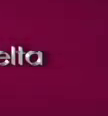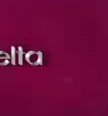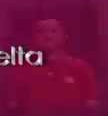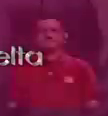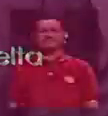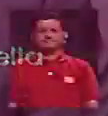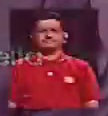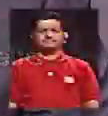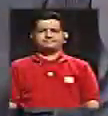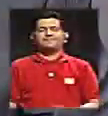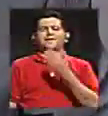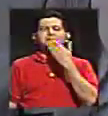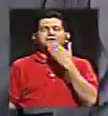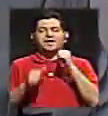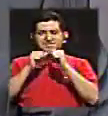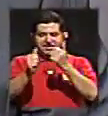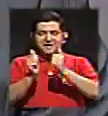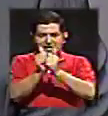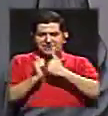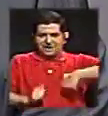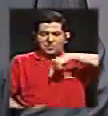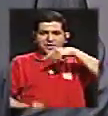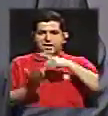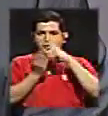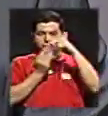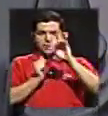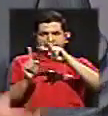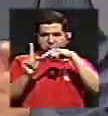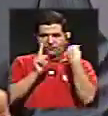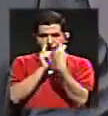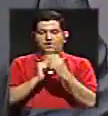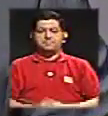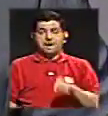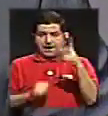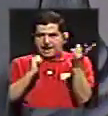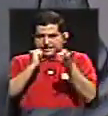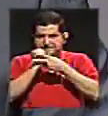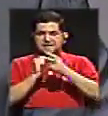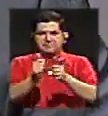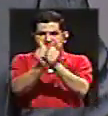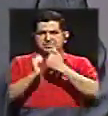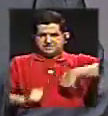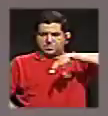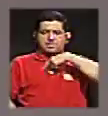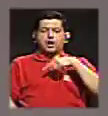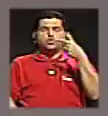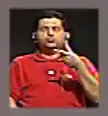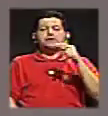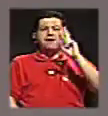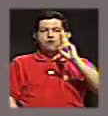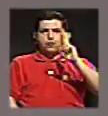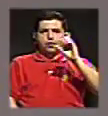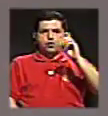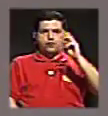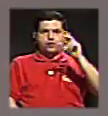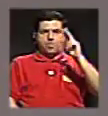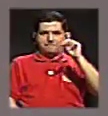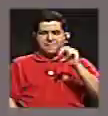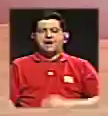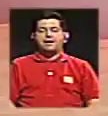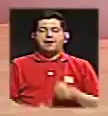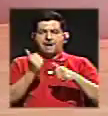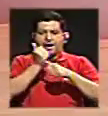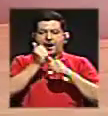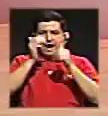va gracias por continuar con nosotros en su programa puntos de vista en esta ocasión nos acompaña Gustavo Román asesor de gestión